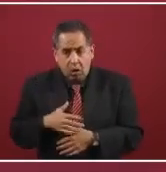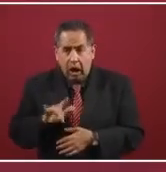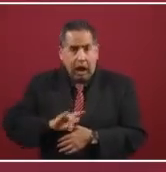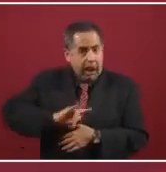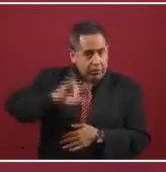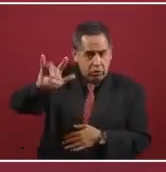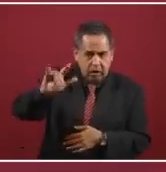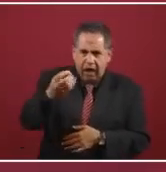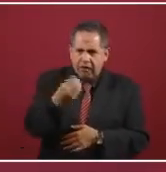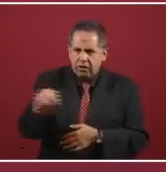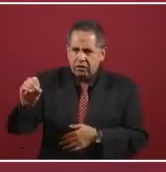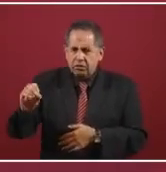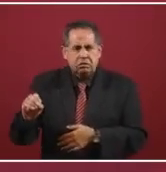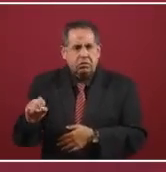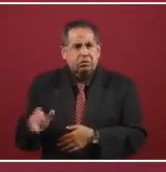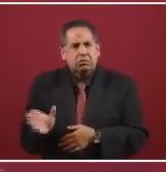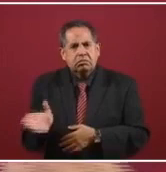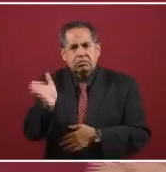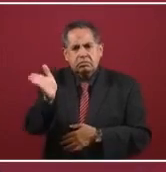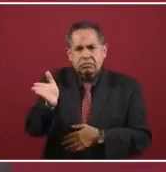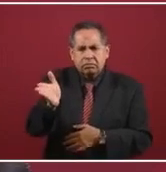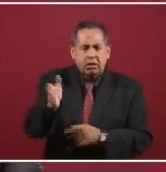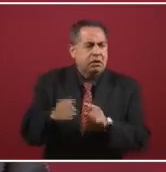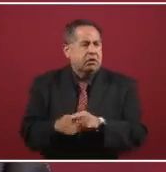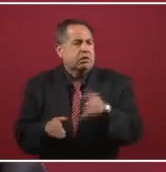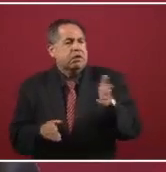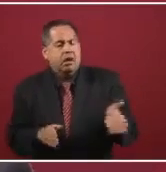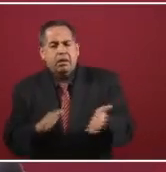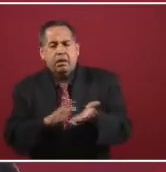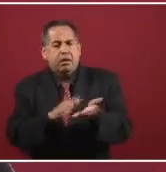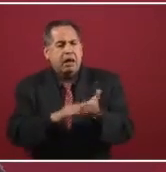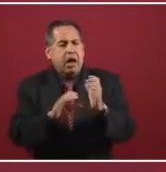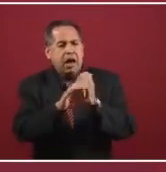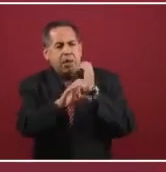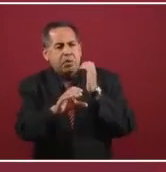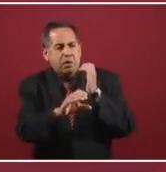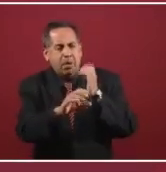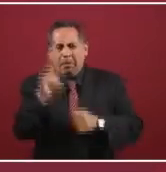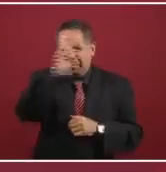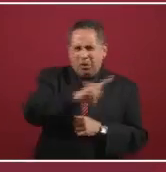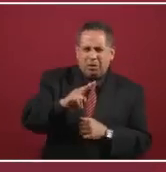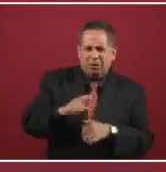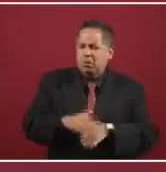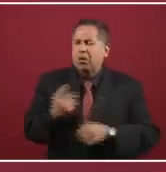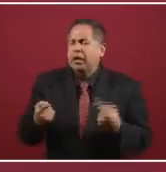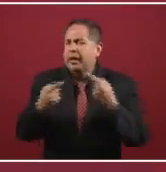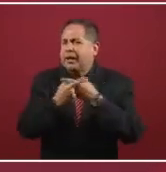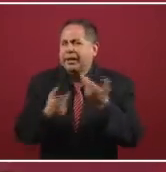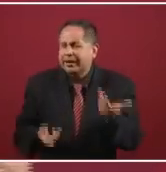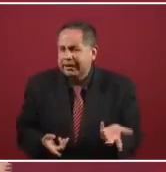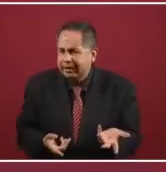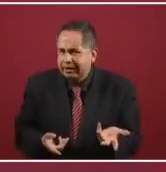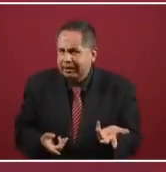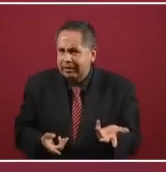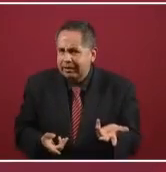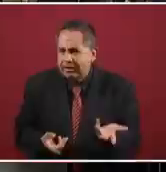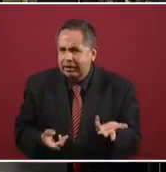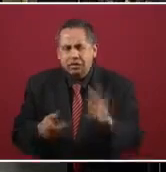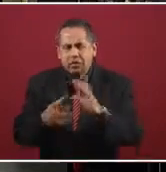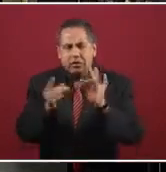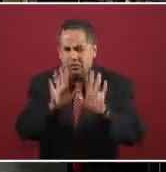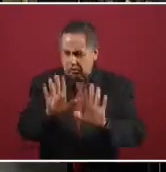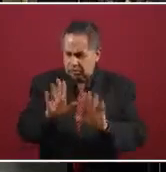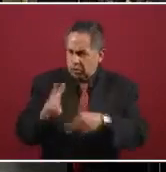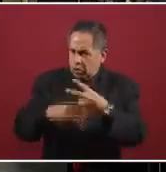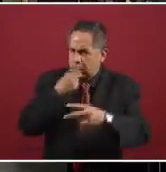avión? Porque eso está bien, y si alguien le pide su identificación en un autobús, eso está pésimo. No, es exactamente el mismo principio. Te